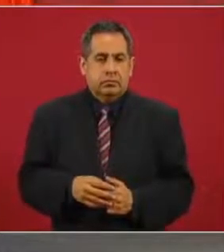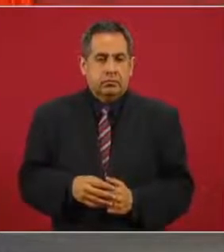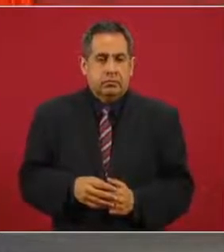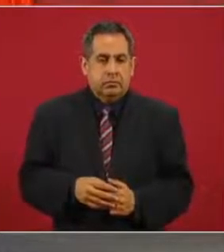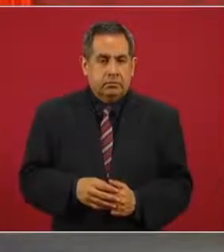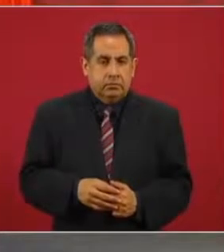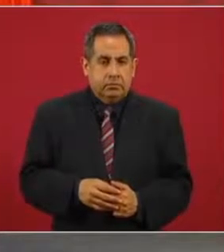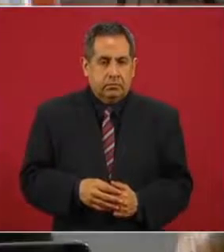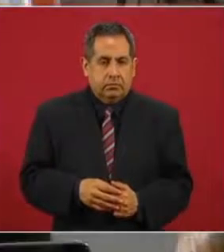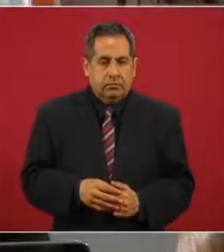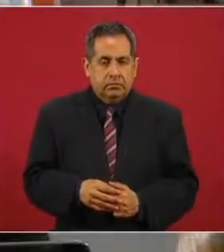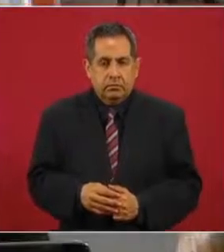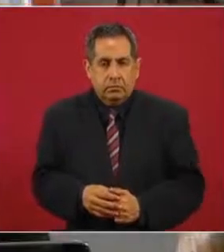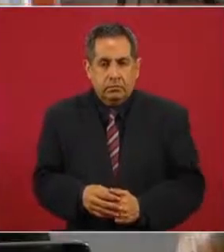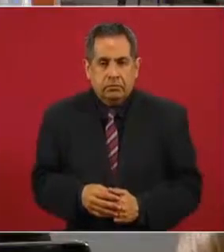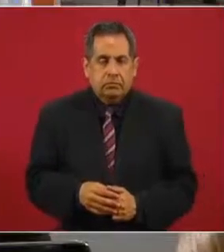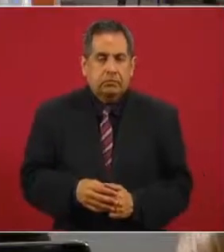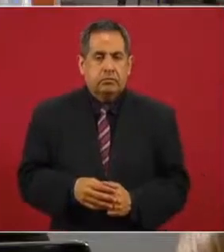¿Lo tienen?